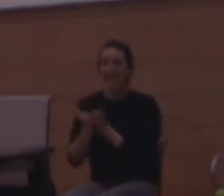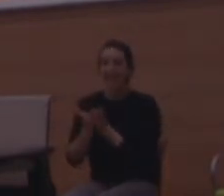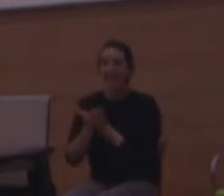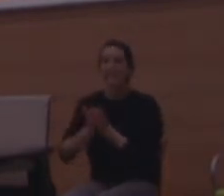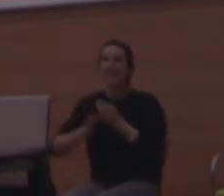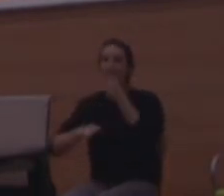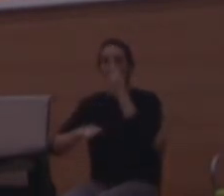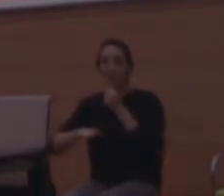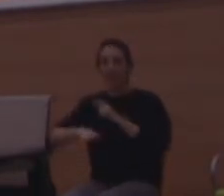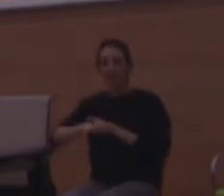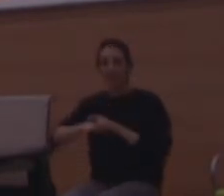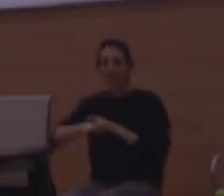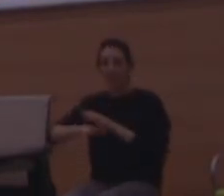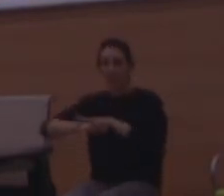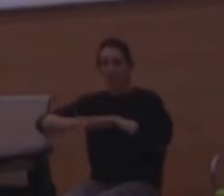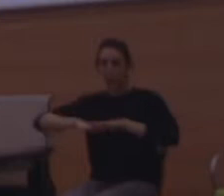diabético.